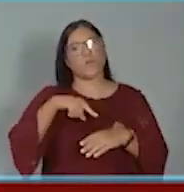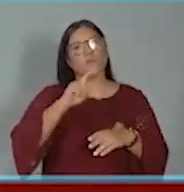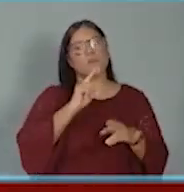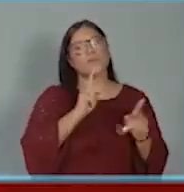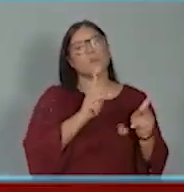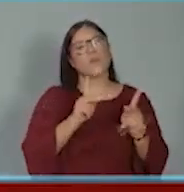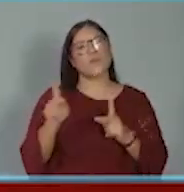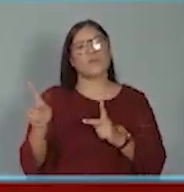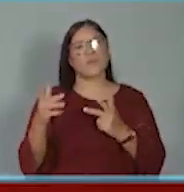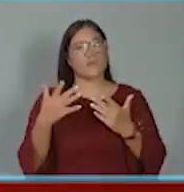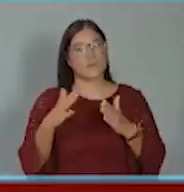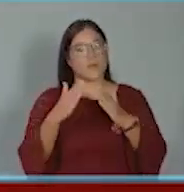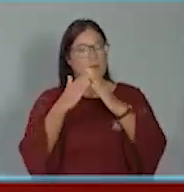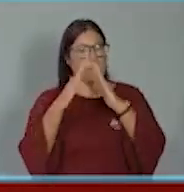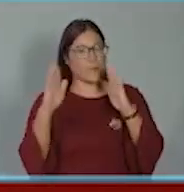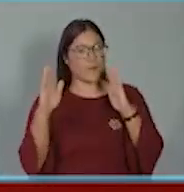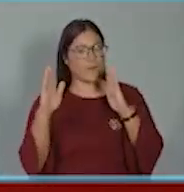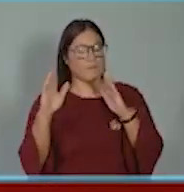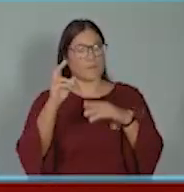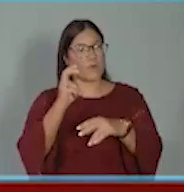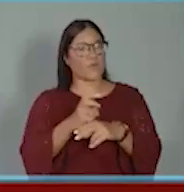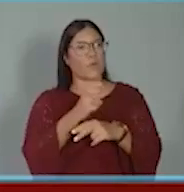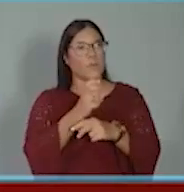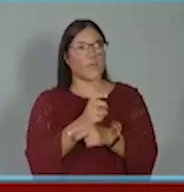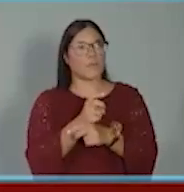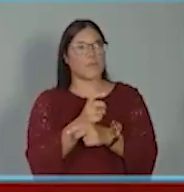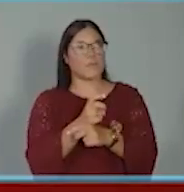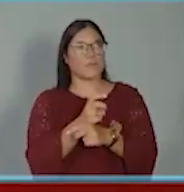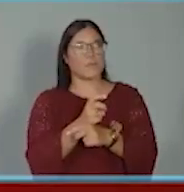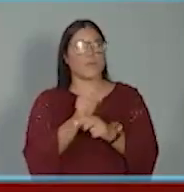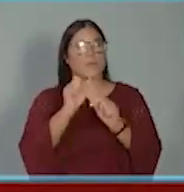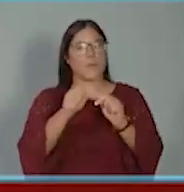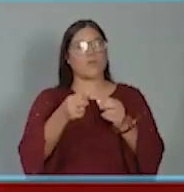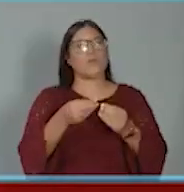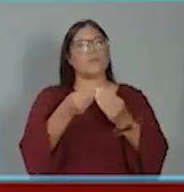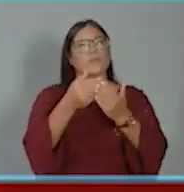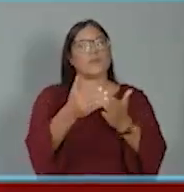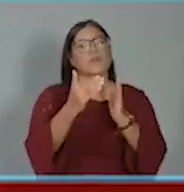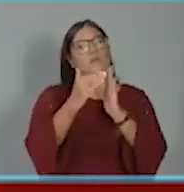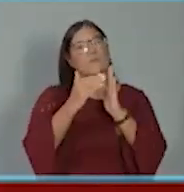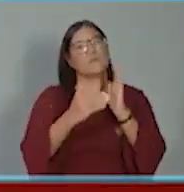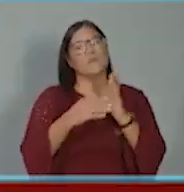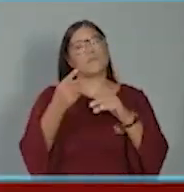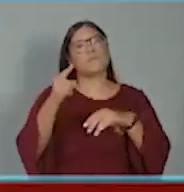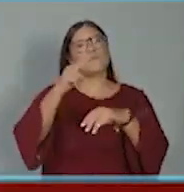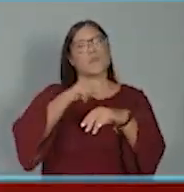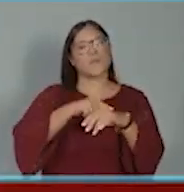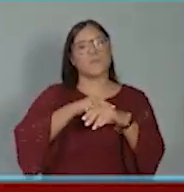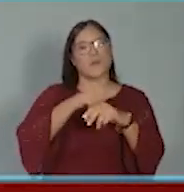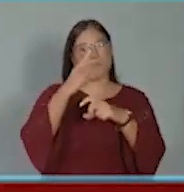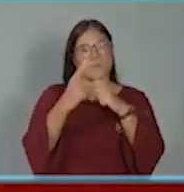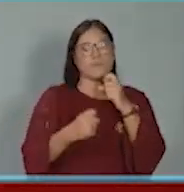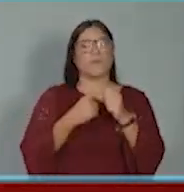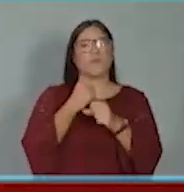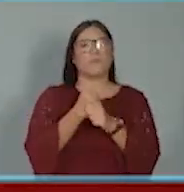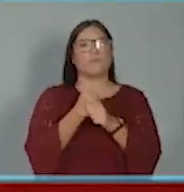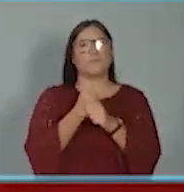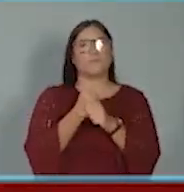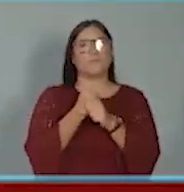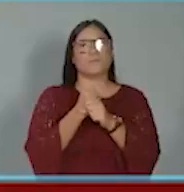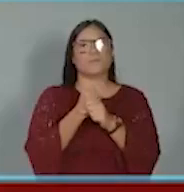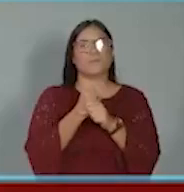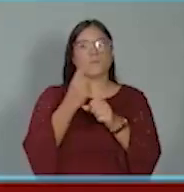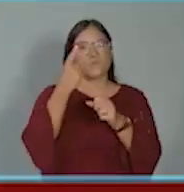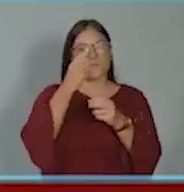planificando o sea habíamos nos habíamos comprometido con poder entregar datos para el primer trimestre del año y sobre